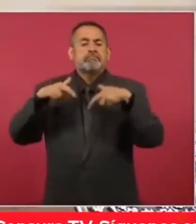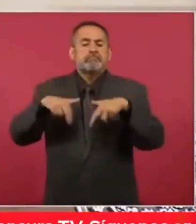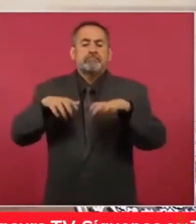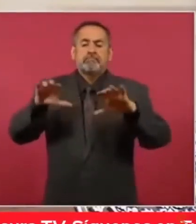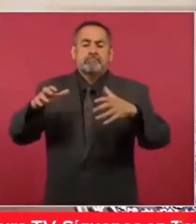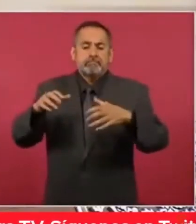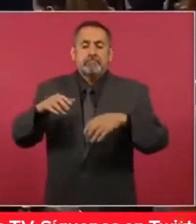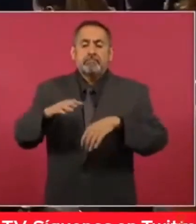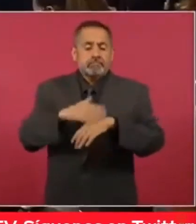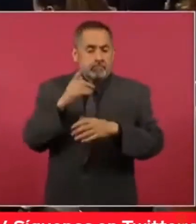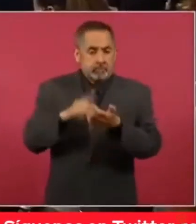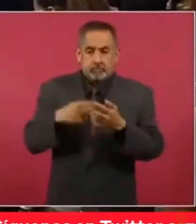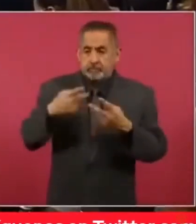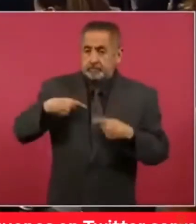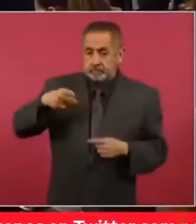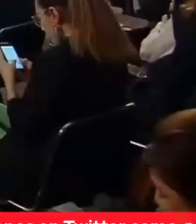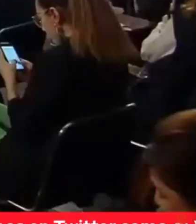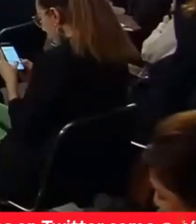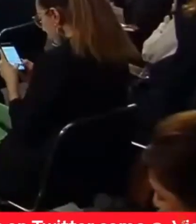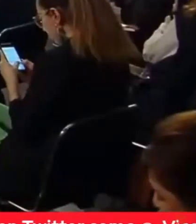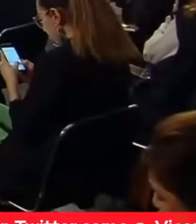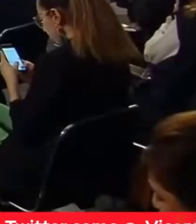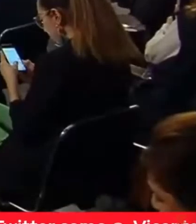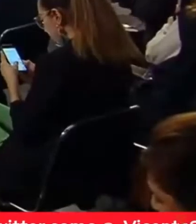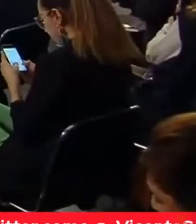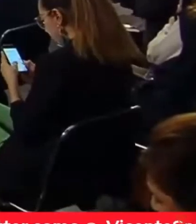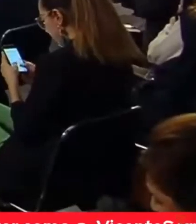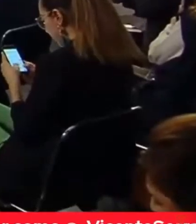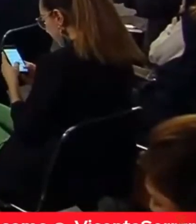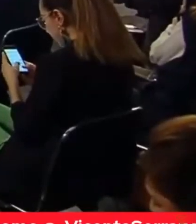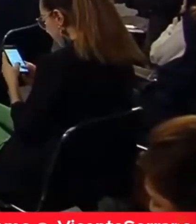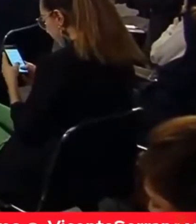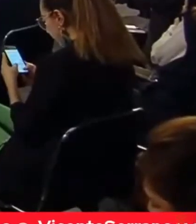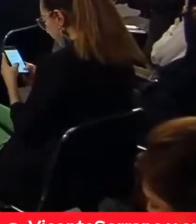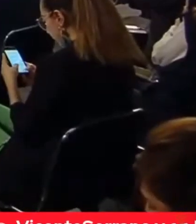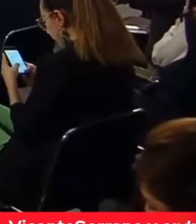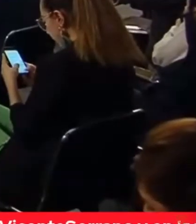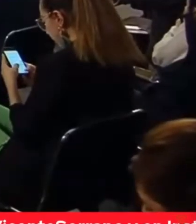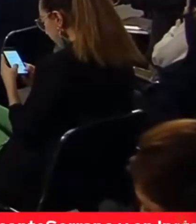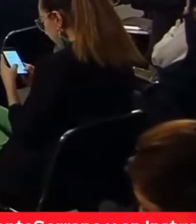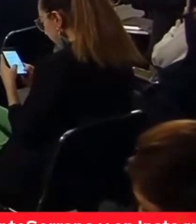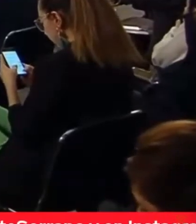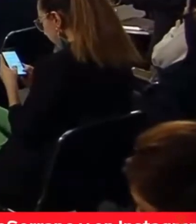porque van a ser los ciudadanos los que van a elegirlos. Ahí